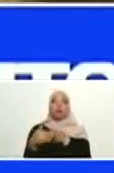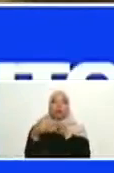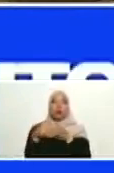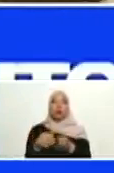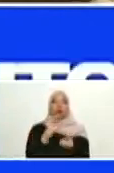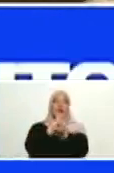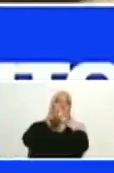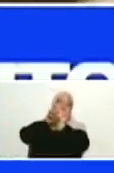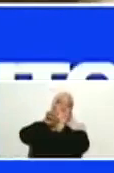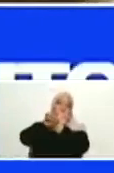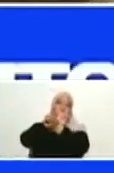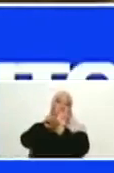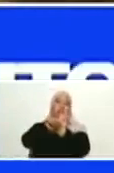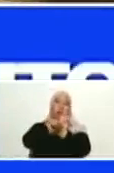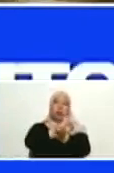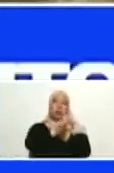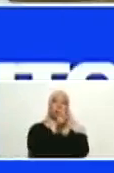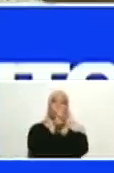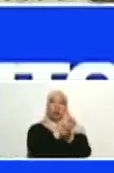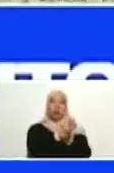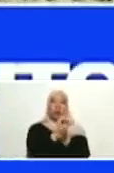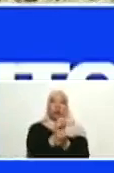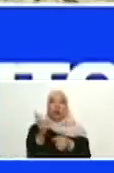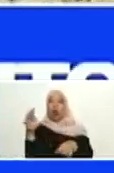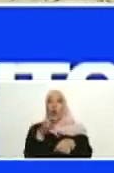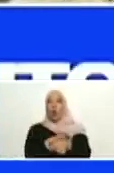amarrada, con grillete,